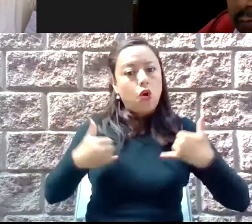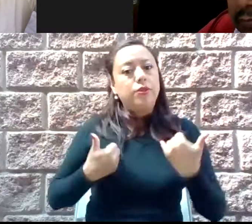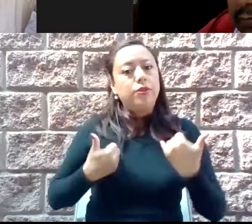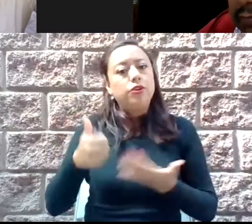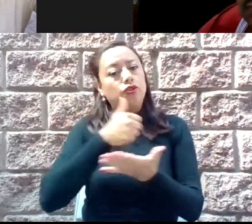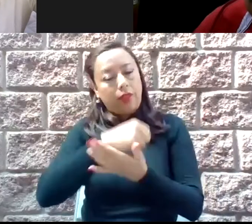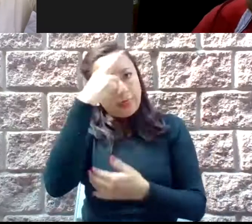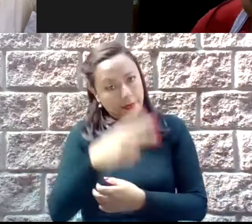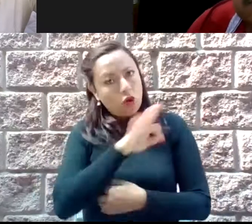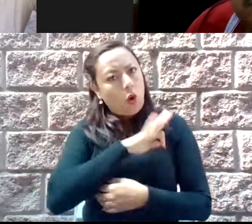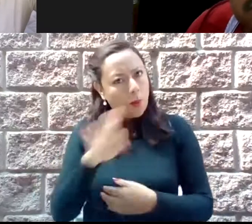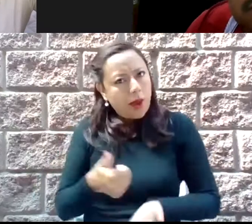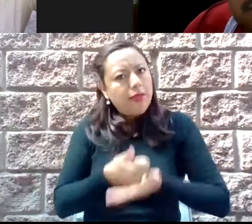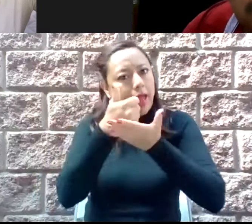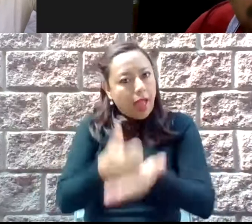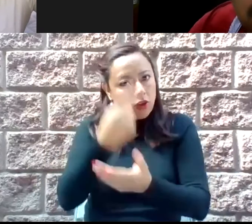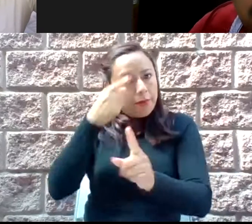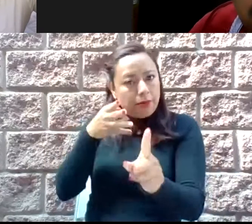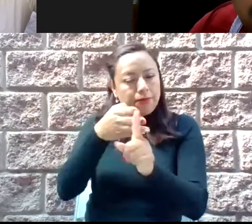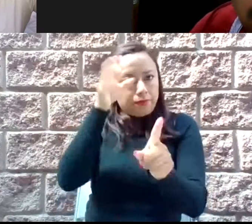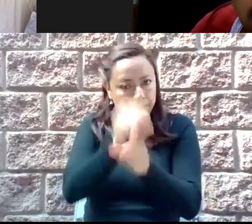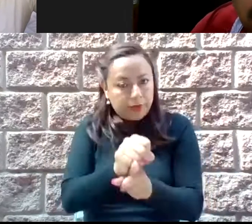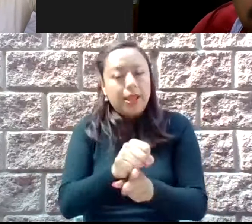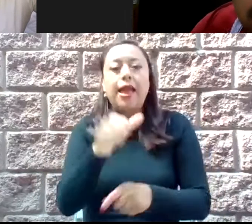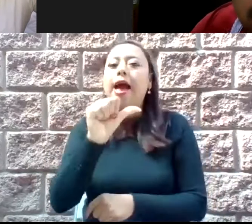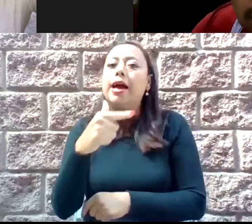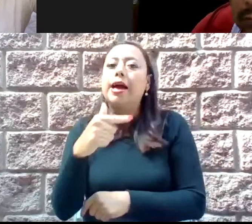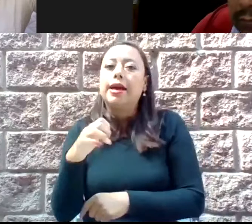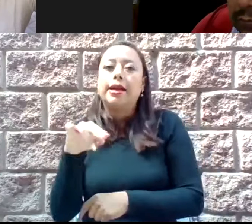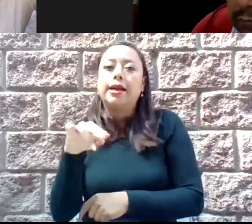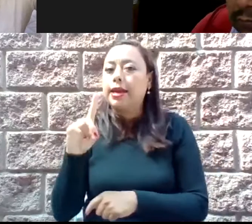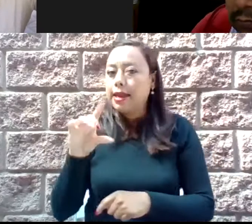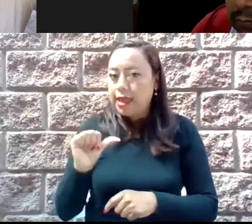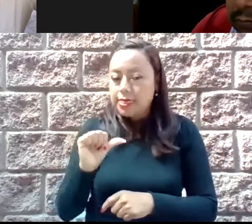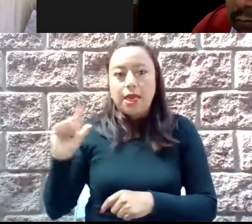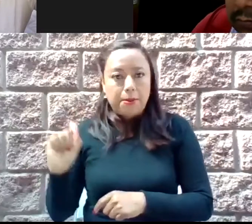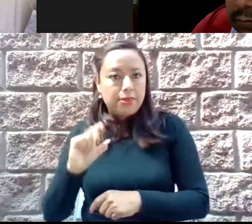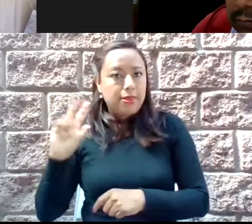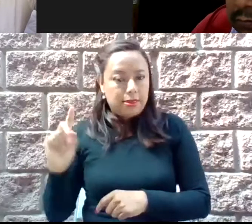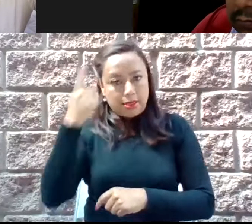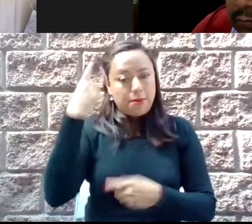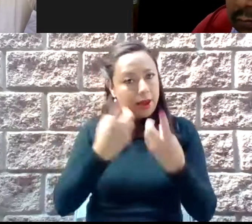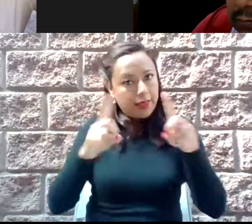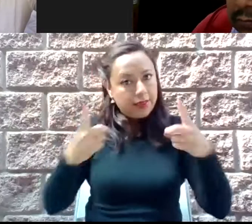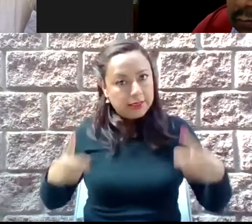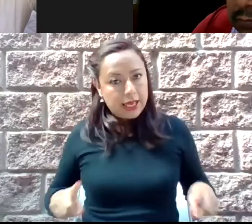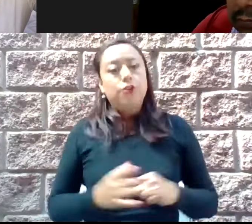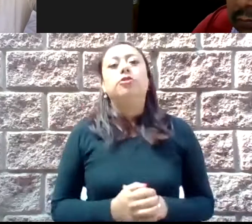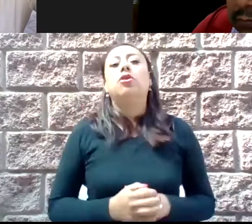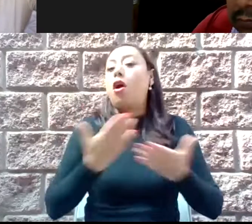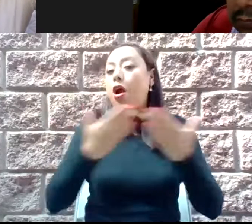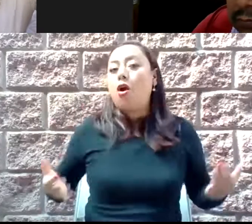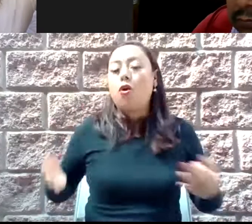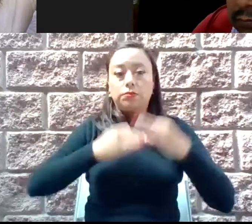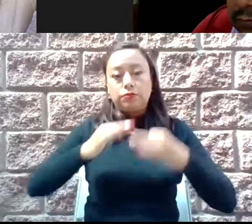contribuir a conseguir los objetivos de la Agenda 2030 para el Desarrollo Sostenible. Estamos ciertos que en la medida que se logren los